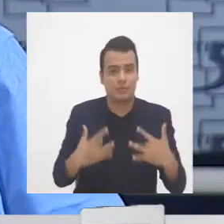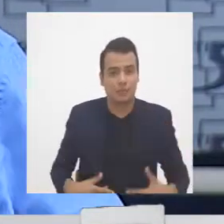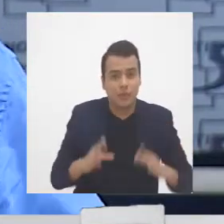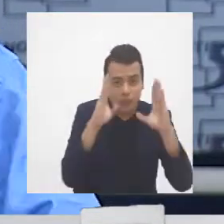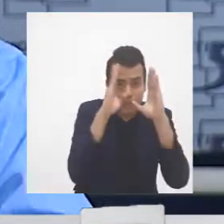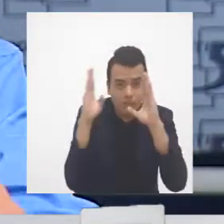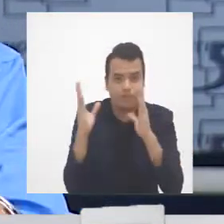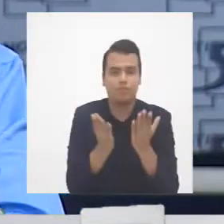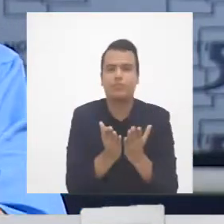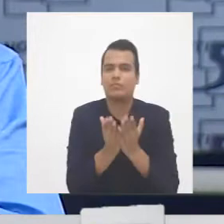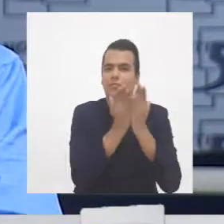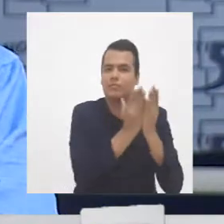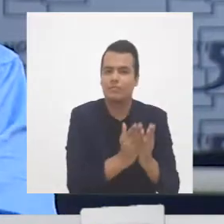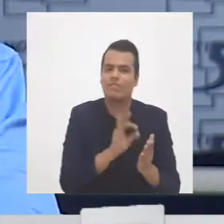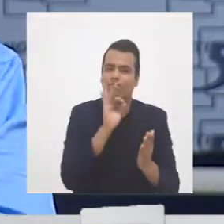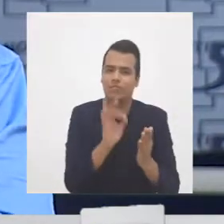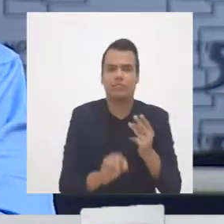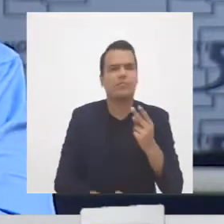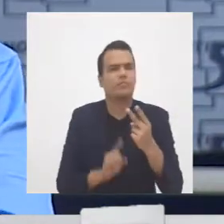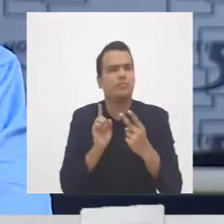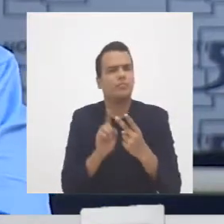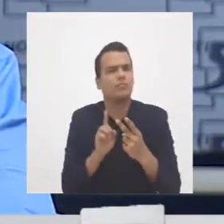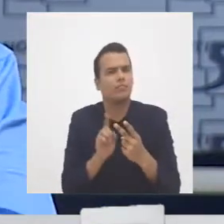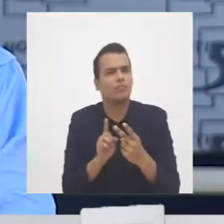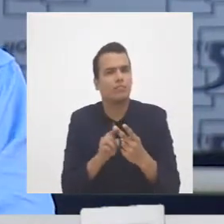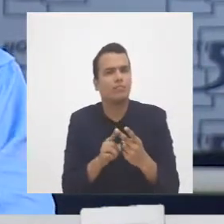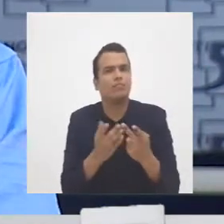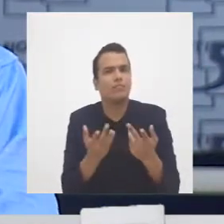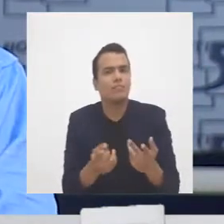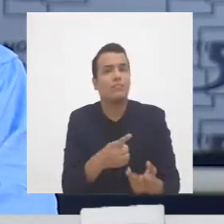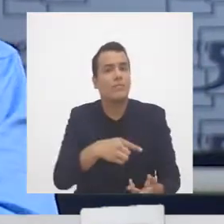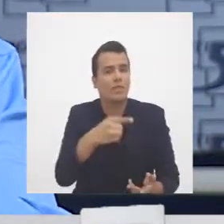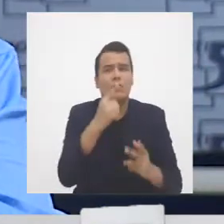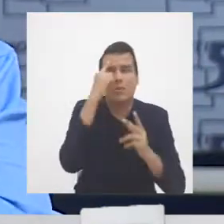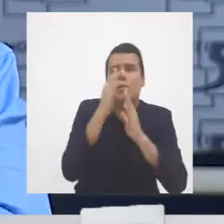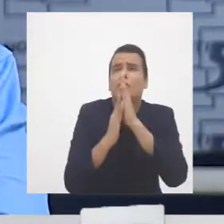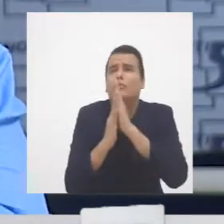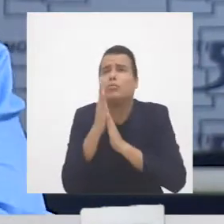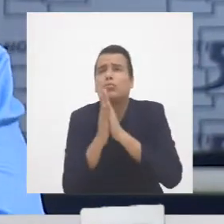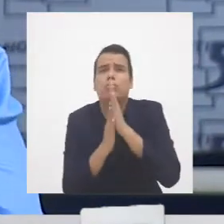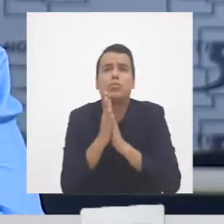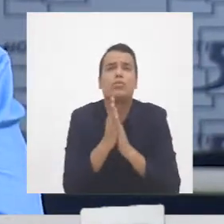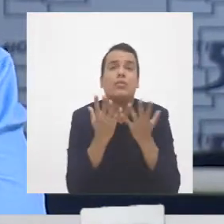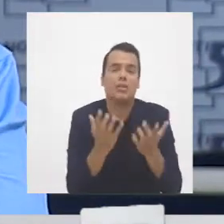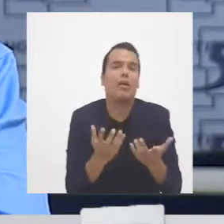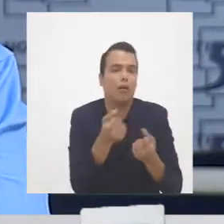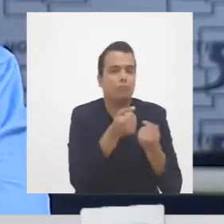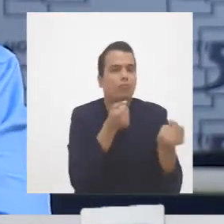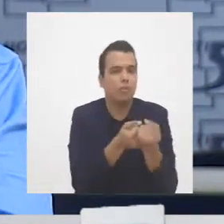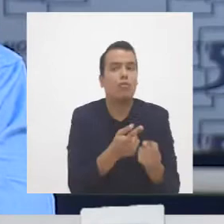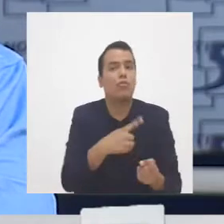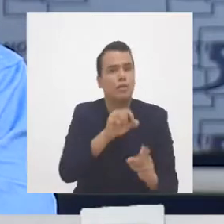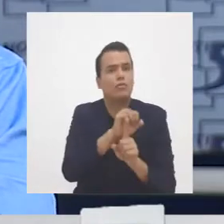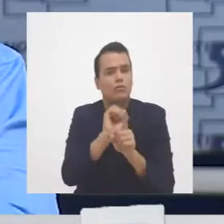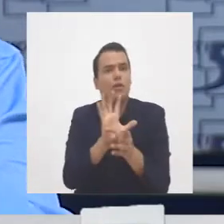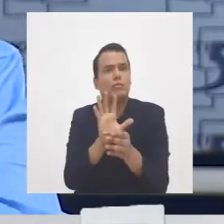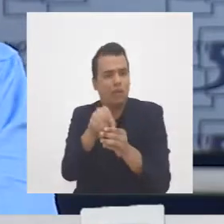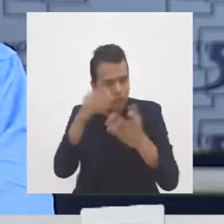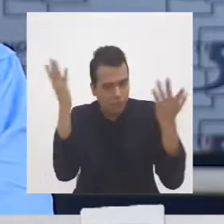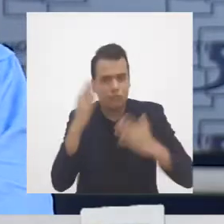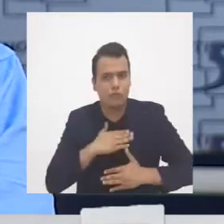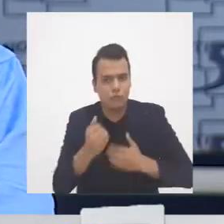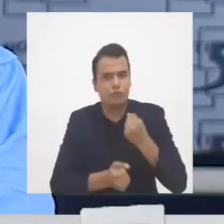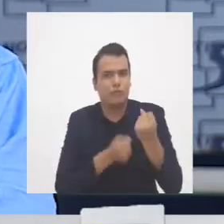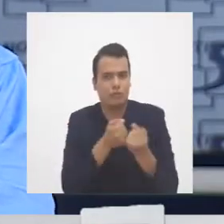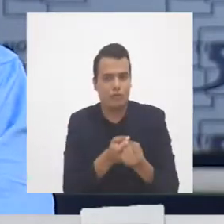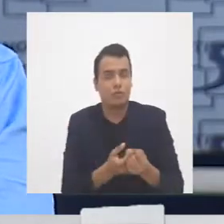que, primero, asegurar su salud y su educación y bienestar. Segundo, promover su natural deseo de organización y participación